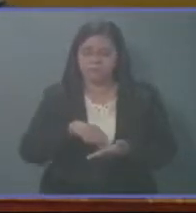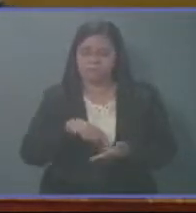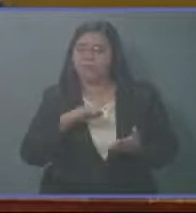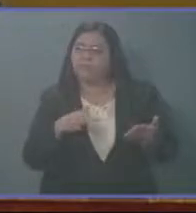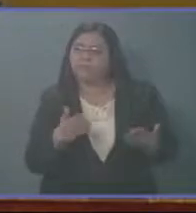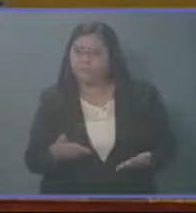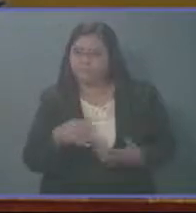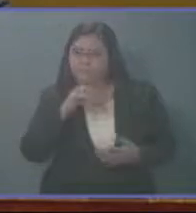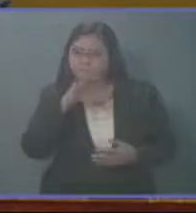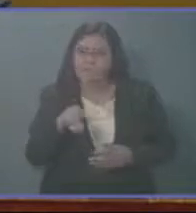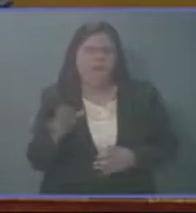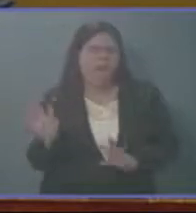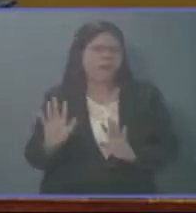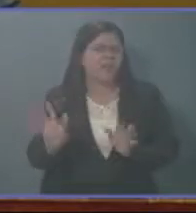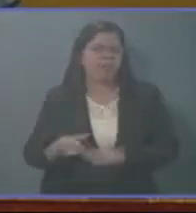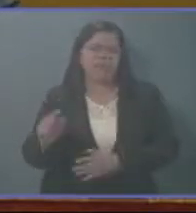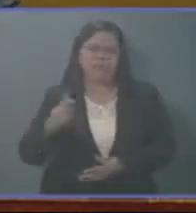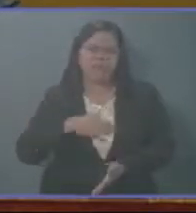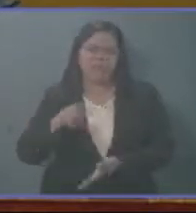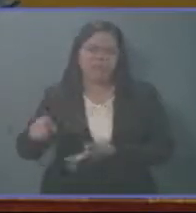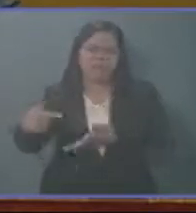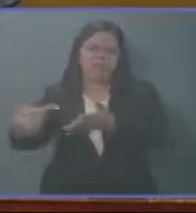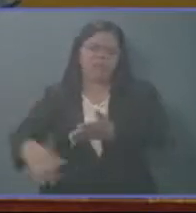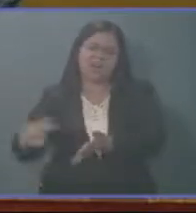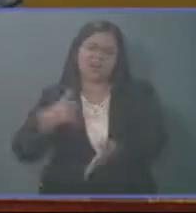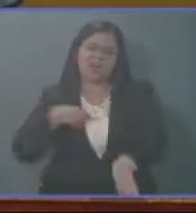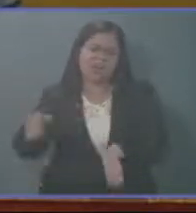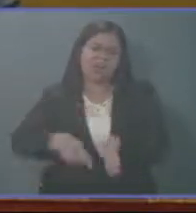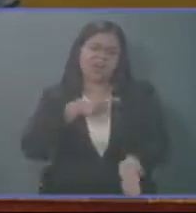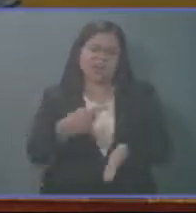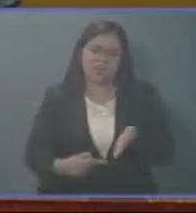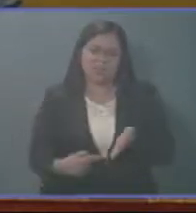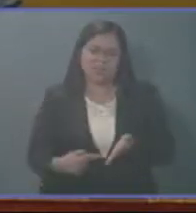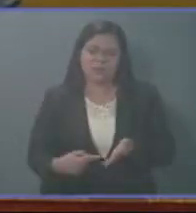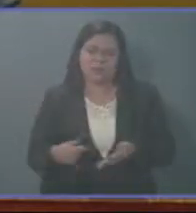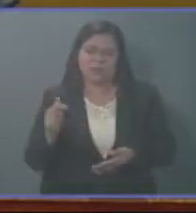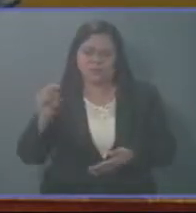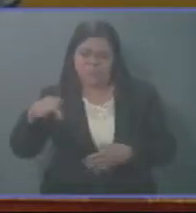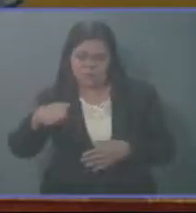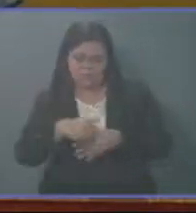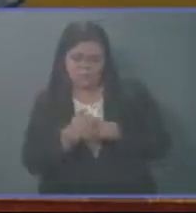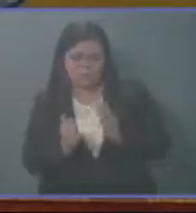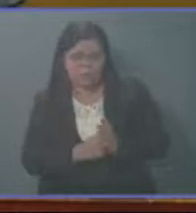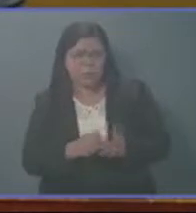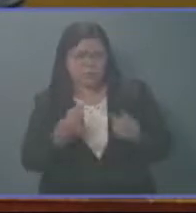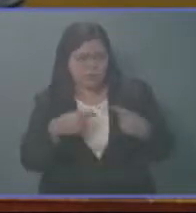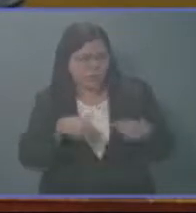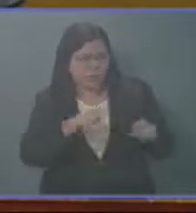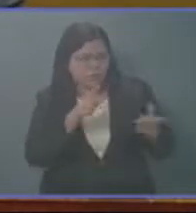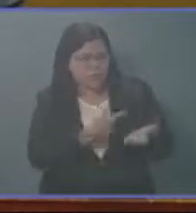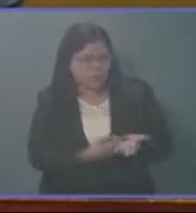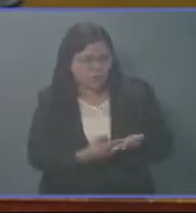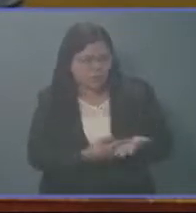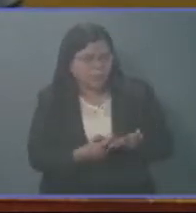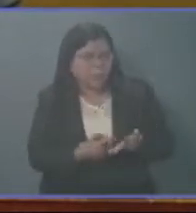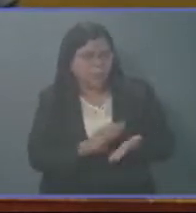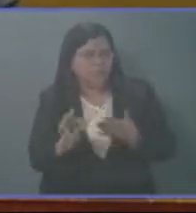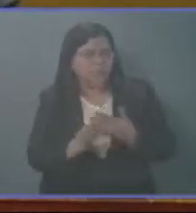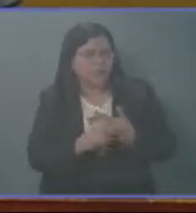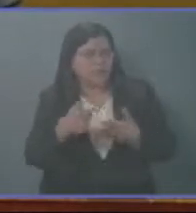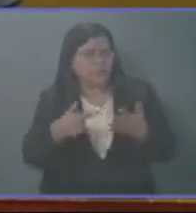de amenazar con el veto cuando aún estamos, repito, discutiendo un anteproyecto de